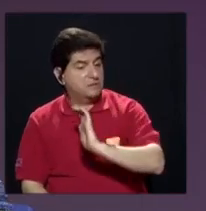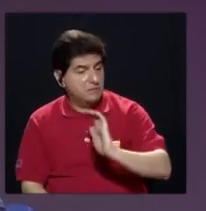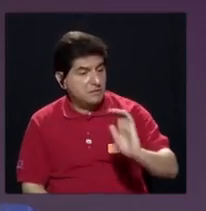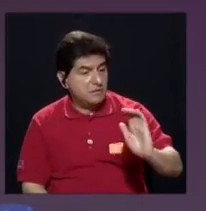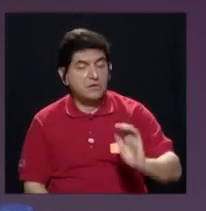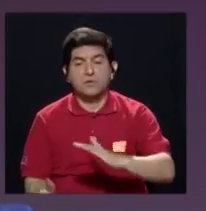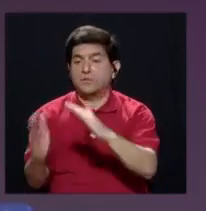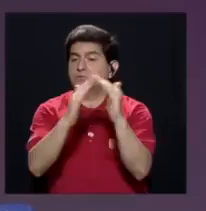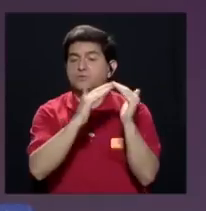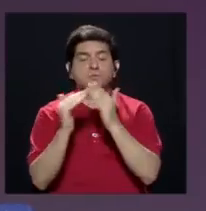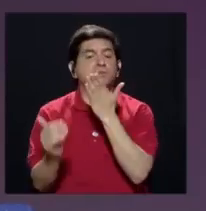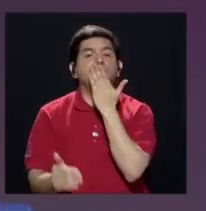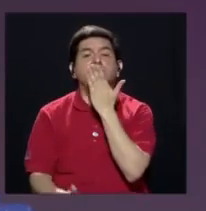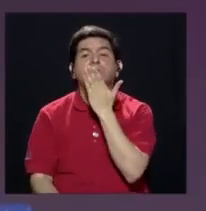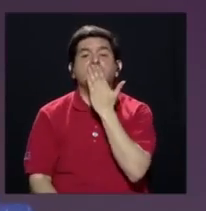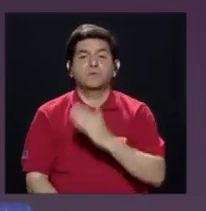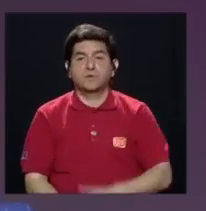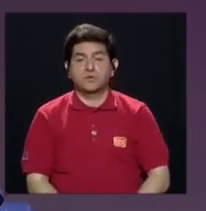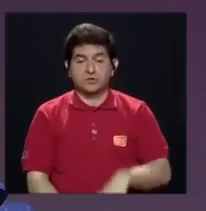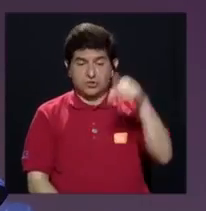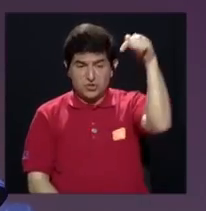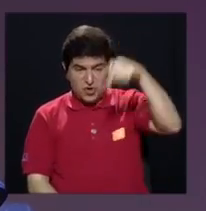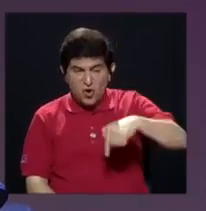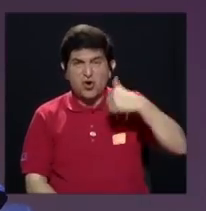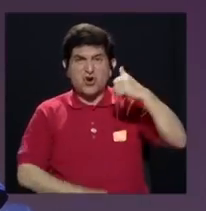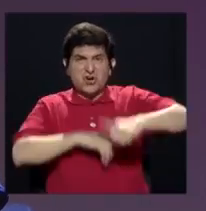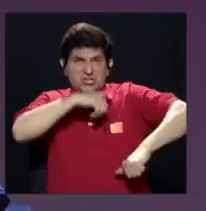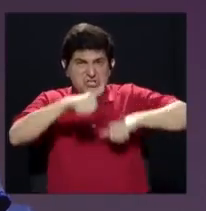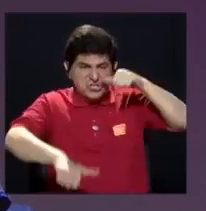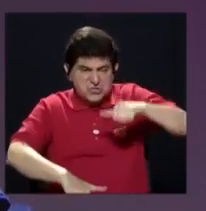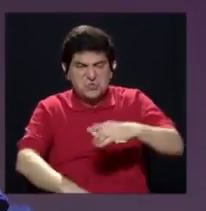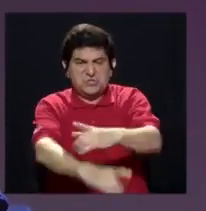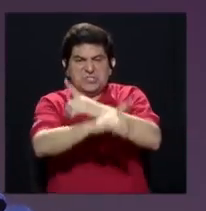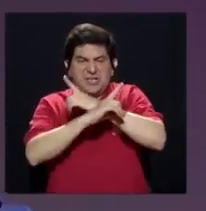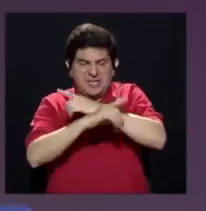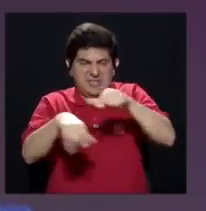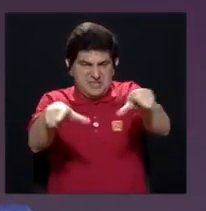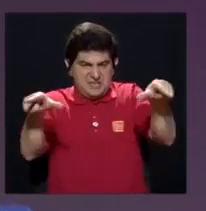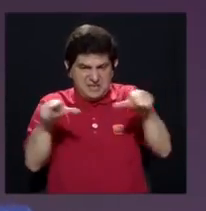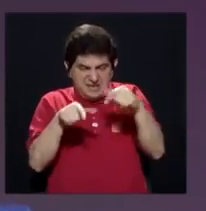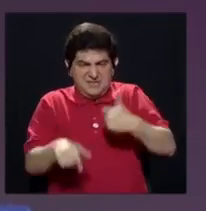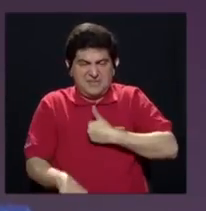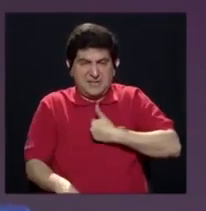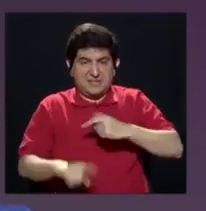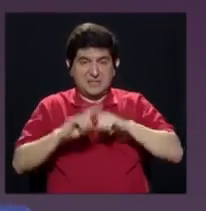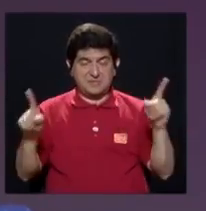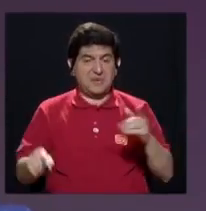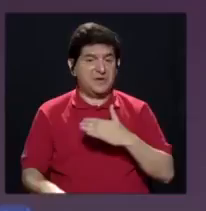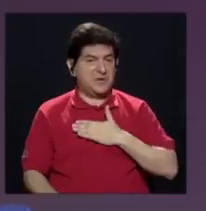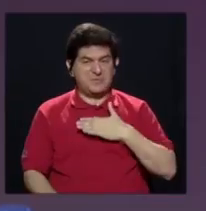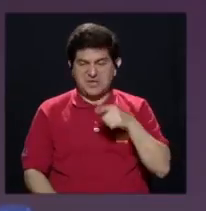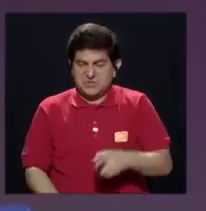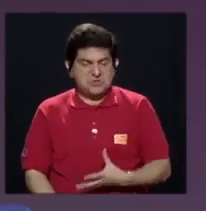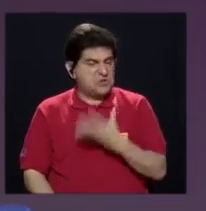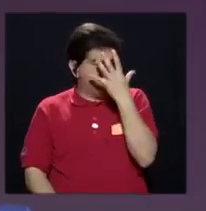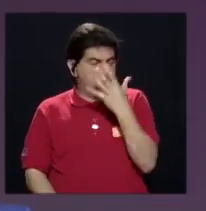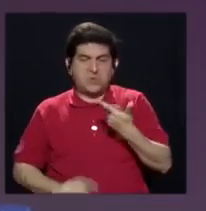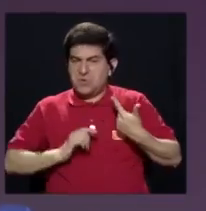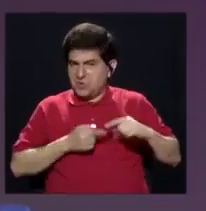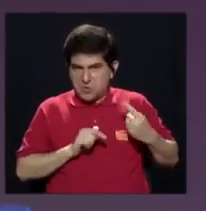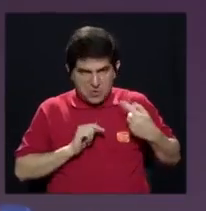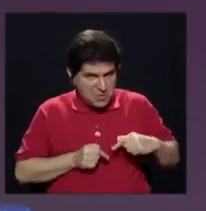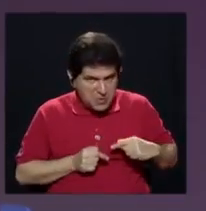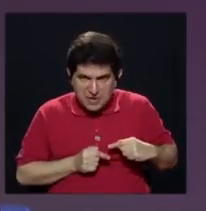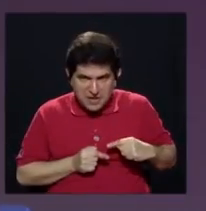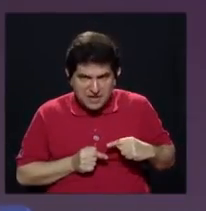vida de los pueblos indígenas que hoy hacen una lucha y una defensa por su territorio pero si a mí eso no me indigna a mí eso no me duele